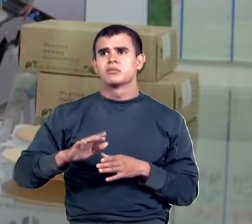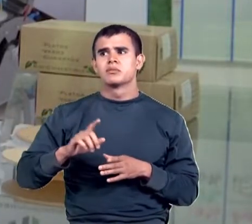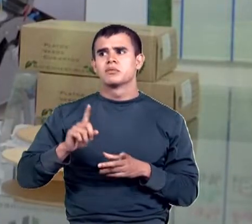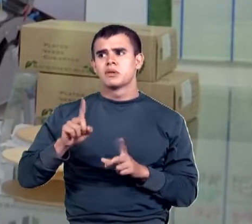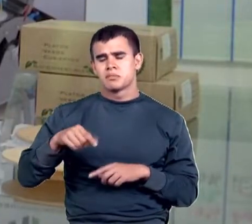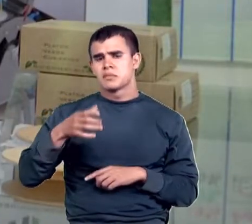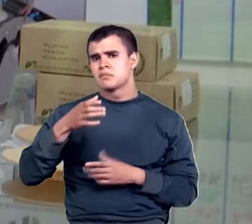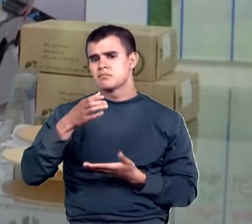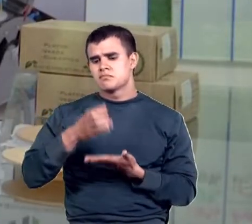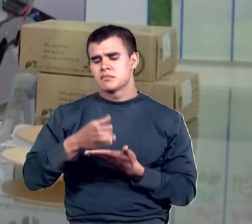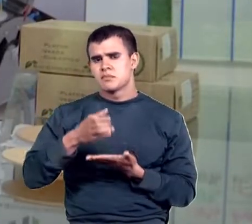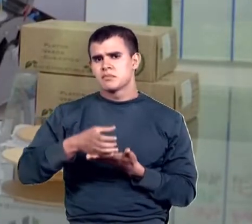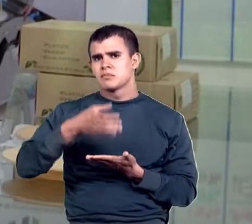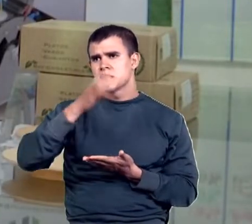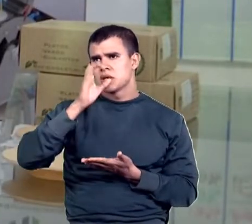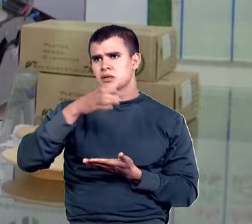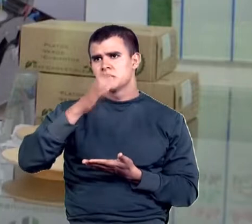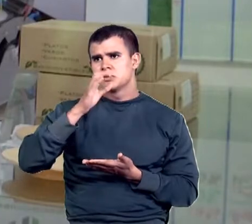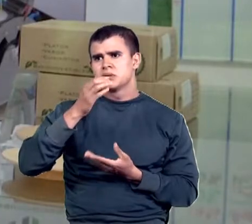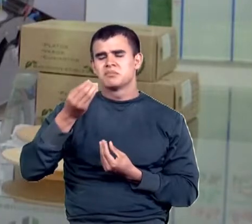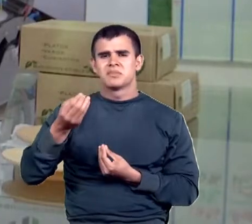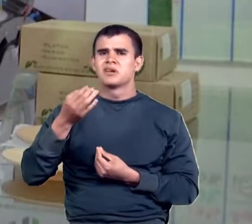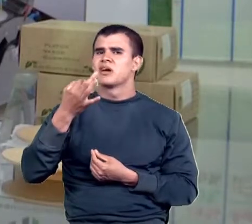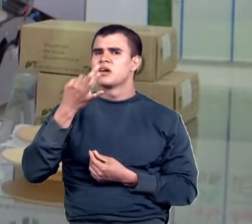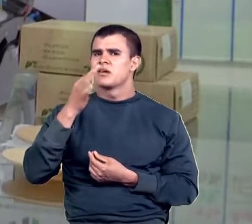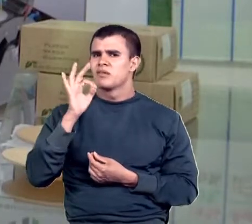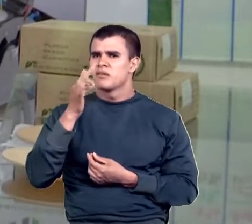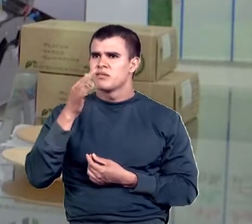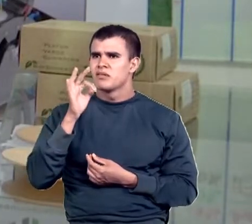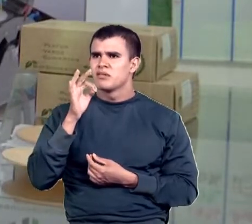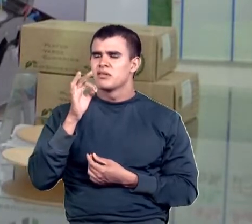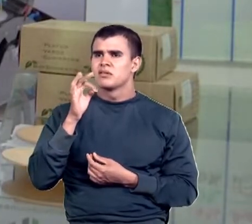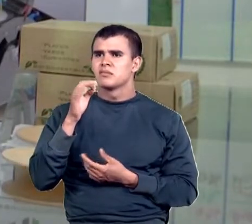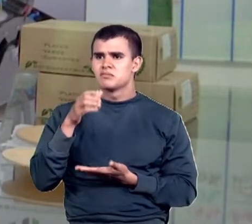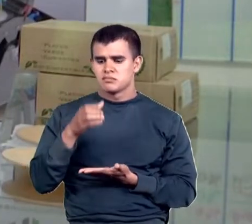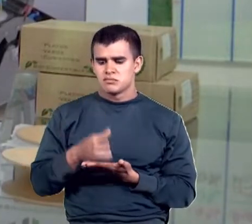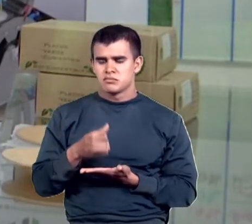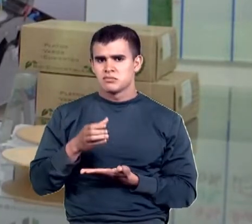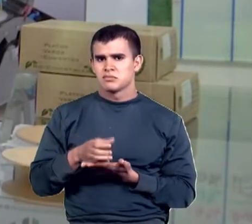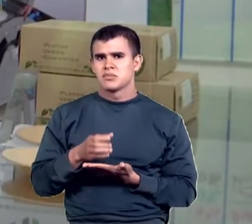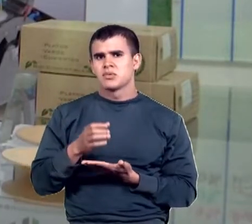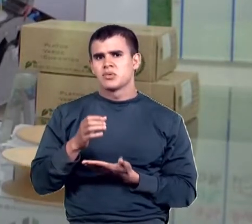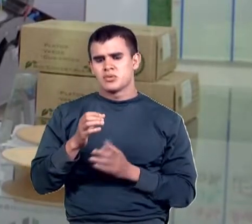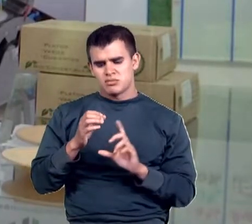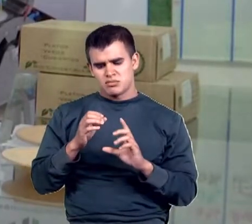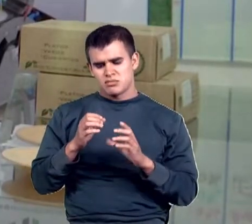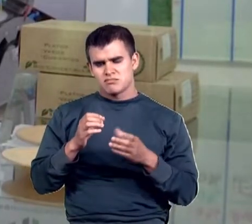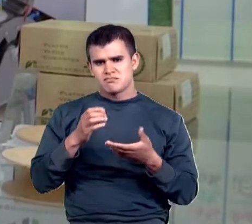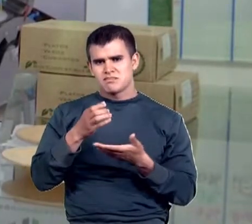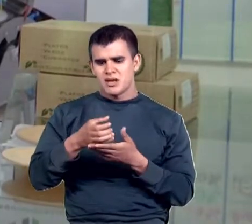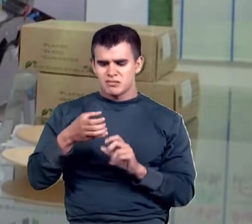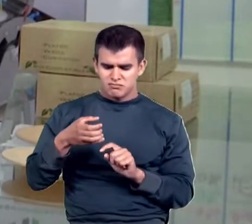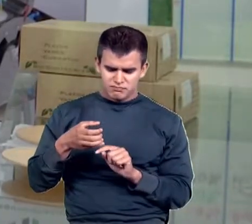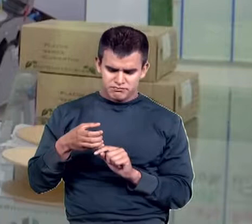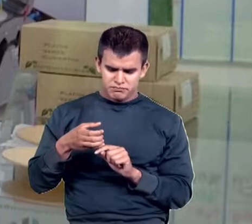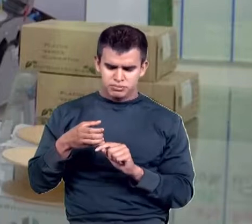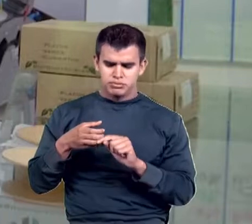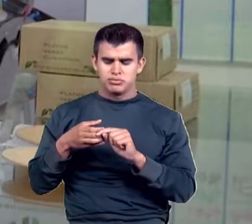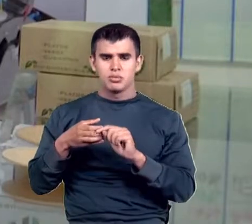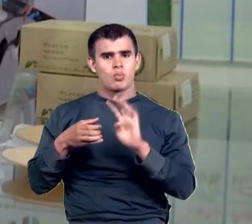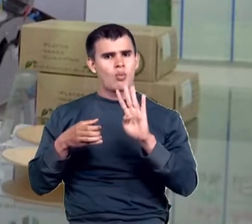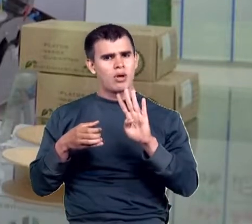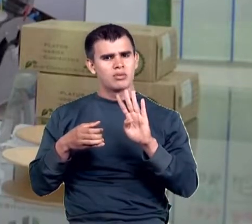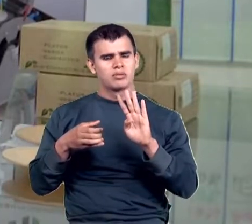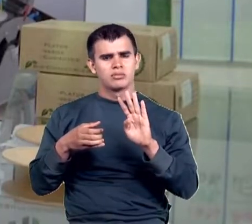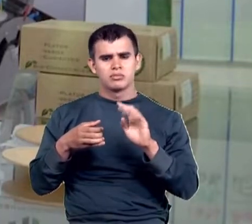alimentos y el mismo concepto tienen los vasos, para que puedas disfrutar del café en el vaso nuestro de 4 y 7 onzas